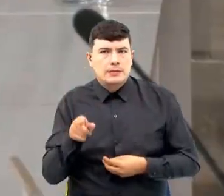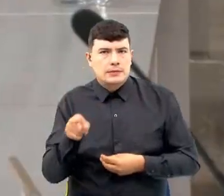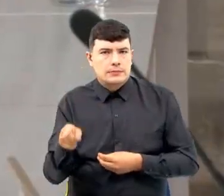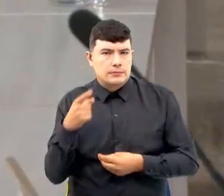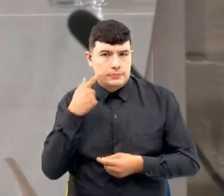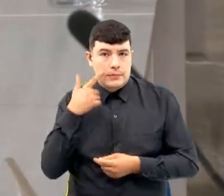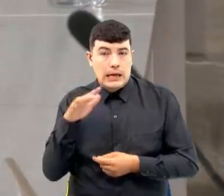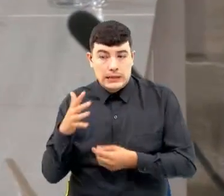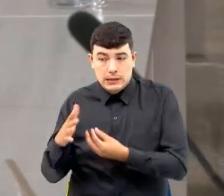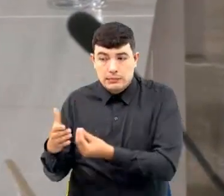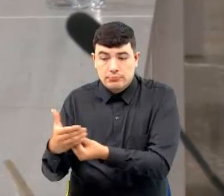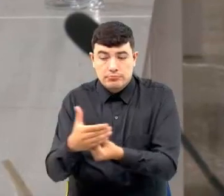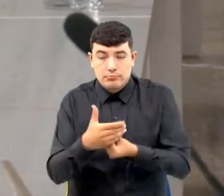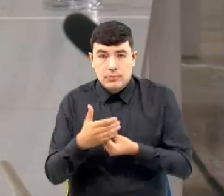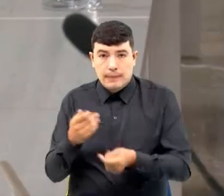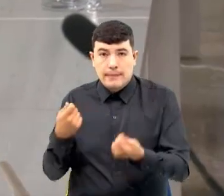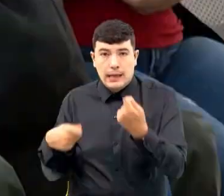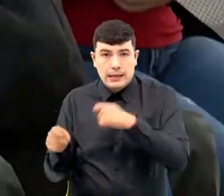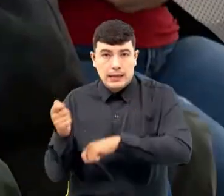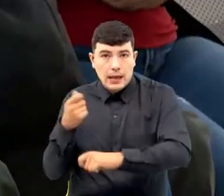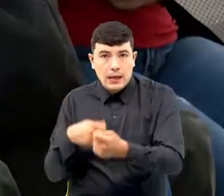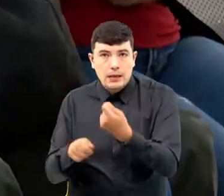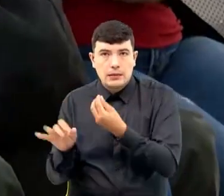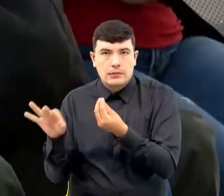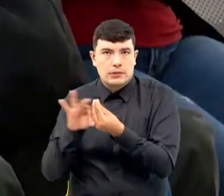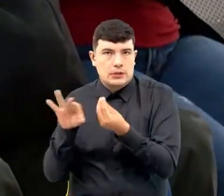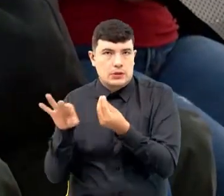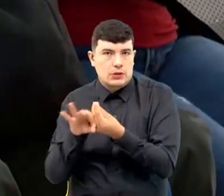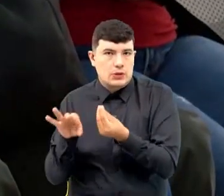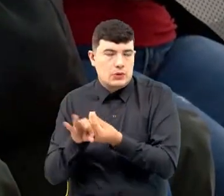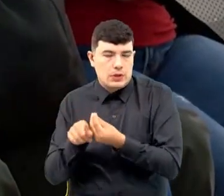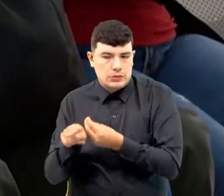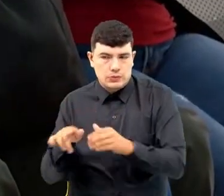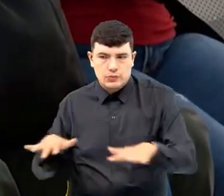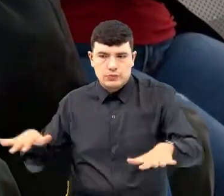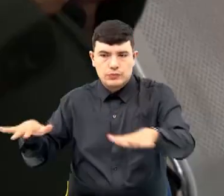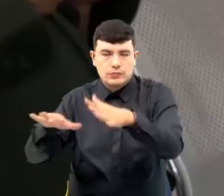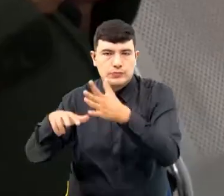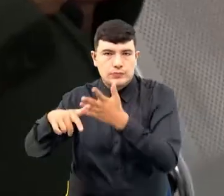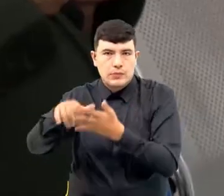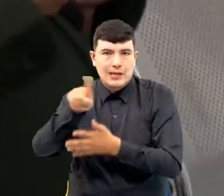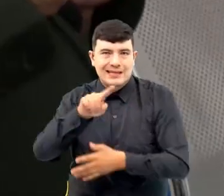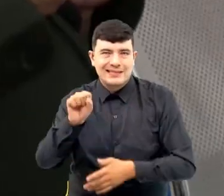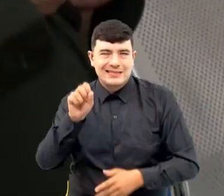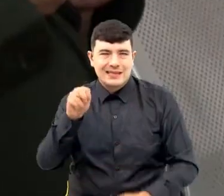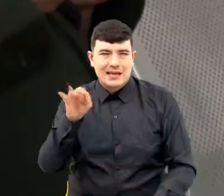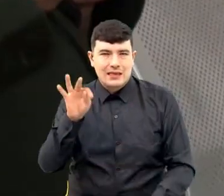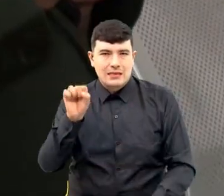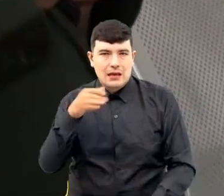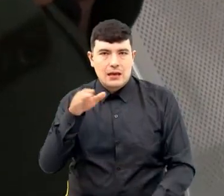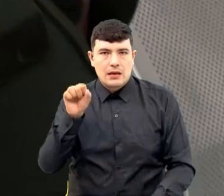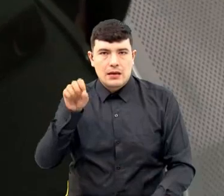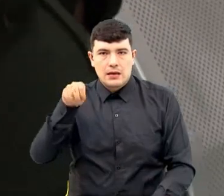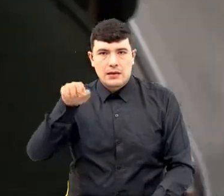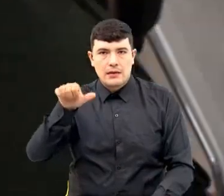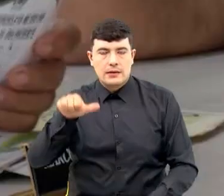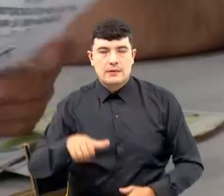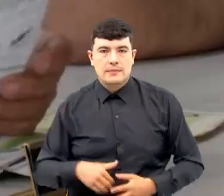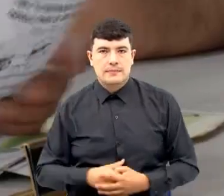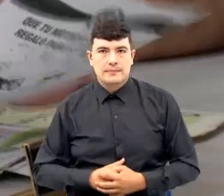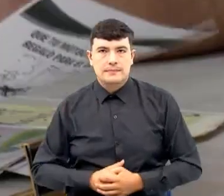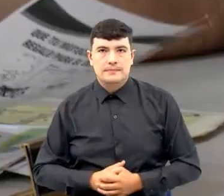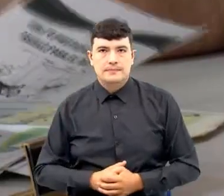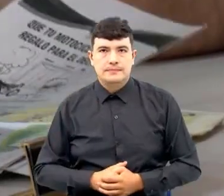estaría protegiendo las bandas del microtráfico que delinquen en la zona de Santa Ana. Que se ha opuesto a que se haga